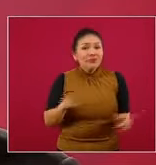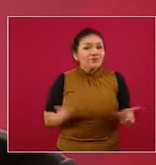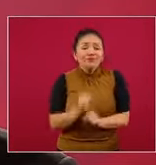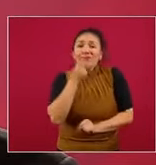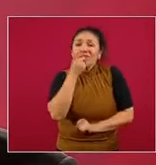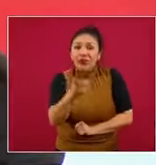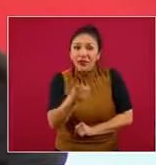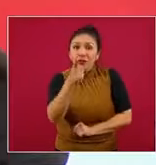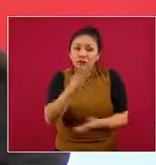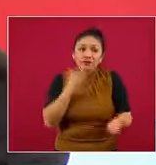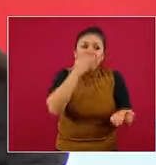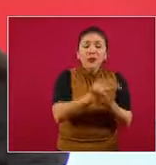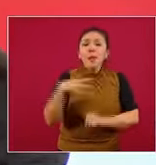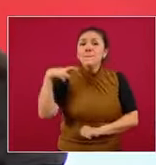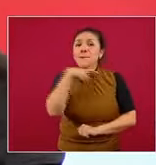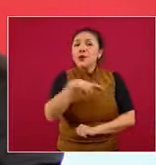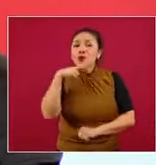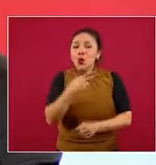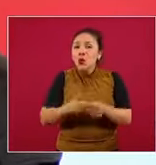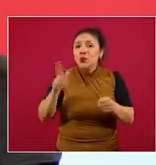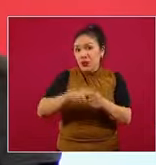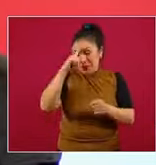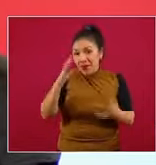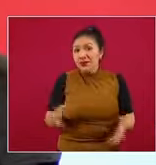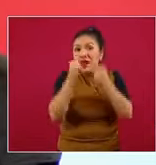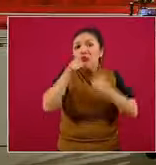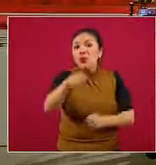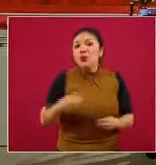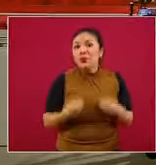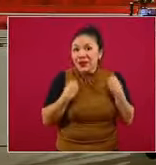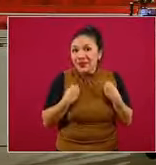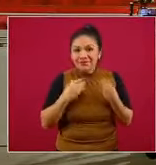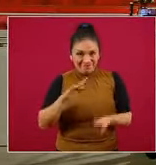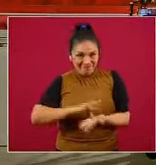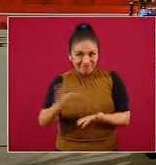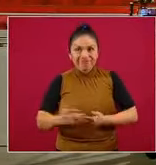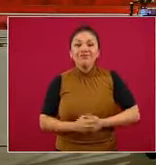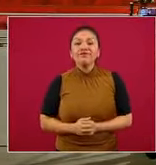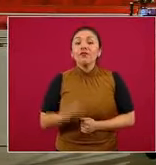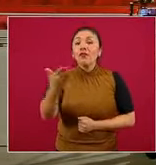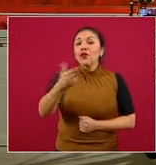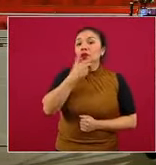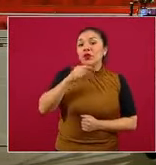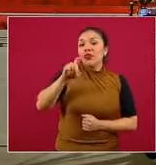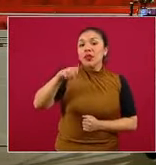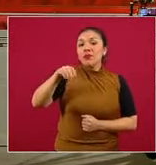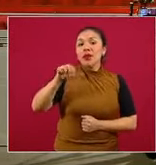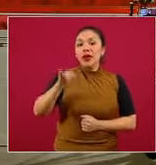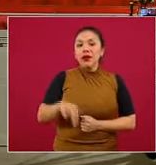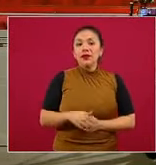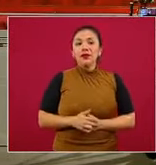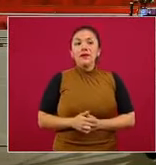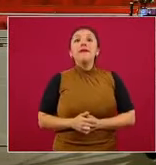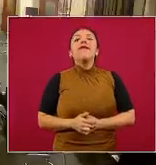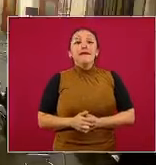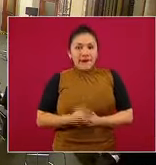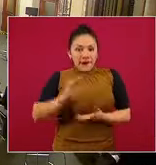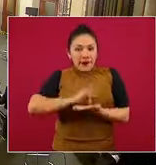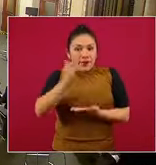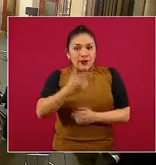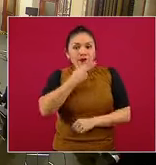clave: llegar pronto para salvar la vida. Muchas gracias. Damián Duarte. Sí, gracias,